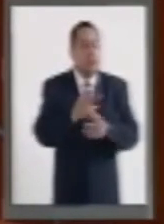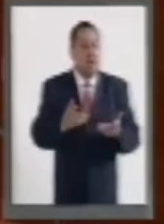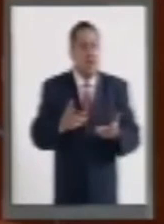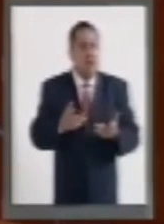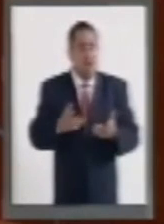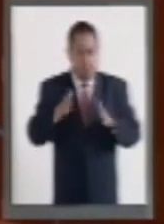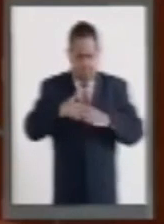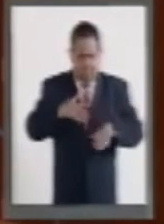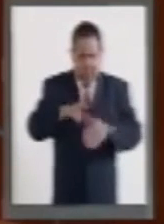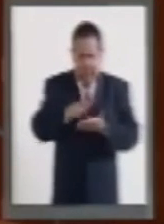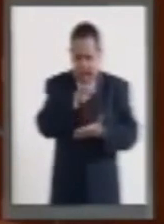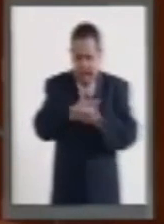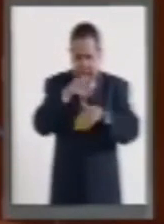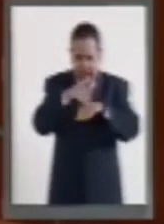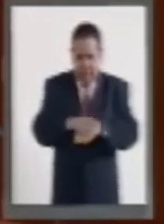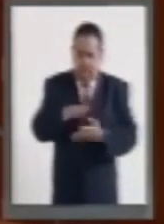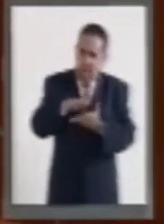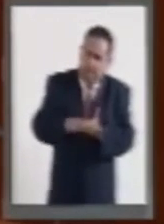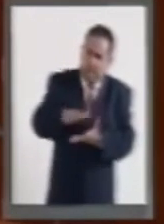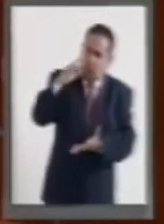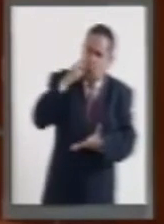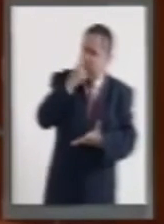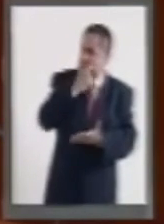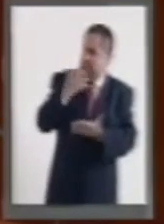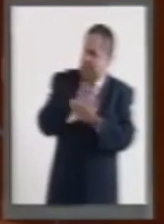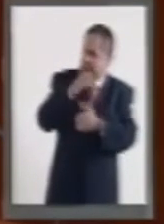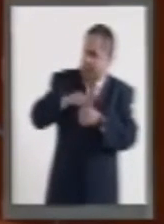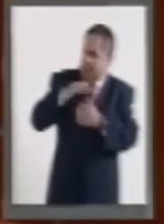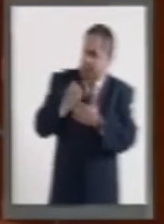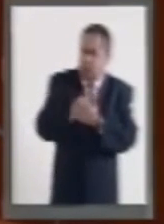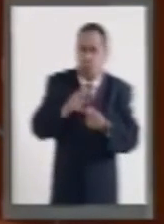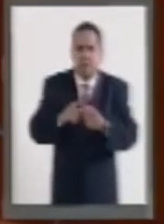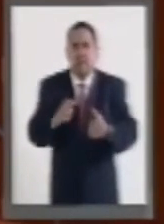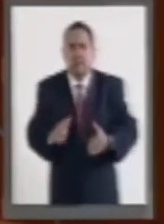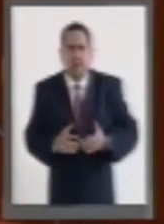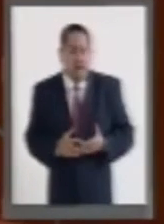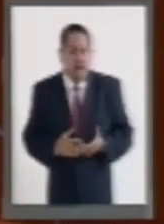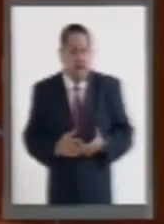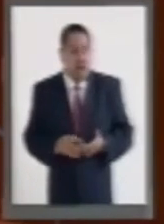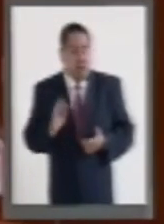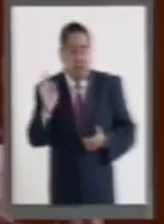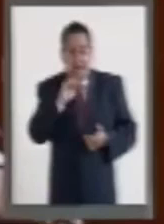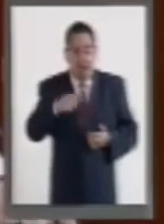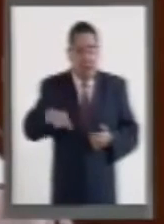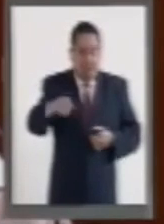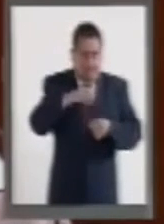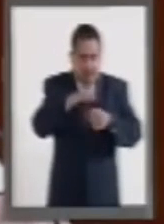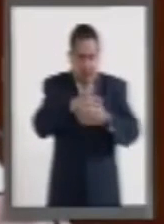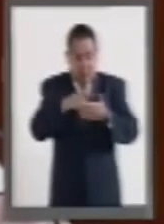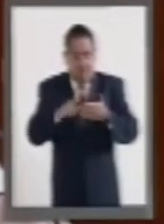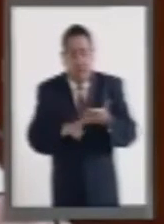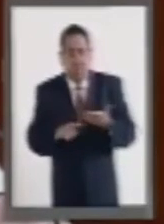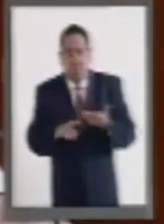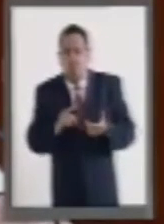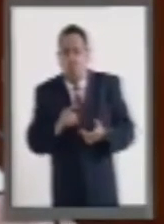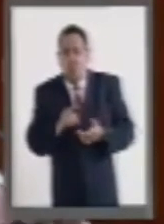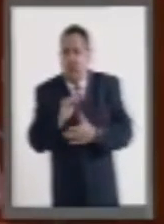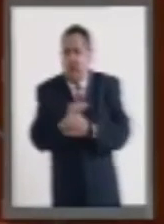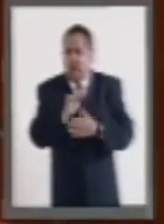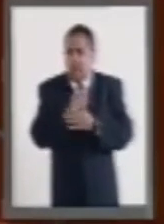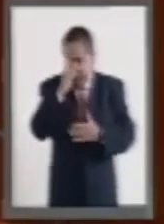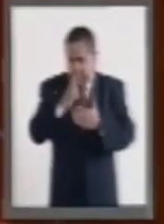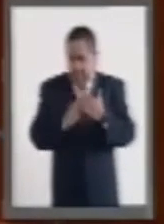Estado democrático en el cual está sustentado el país si los principios básicos electorales no son